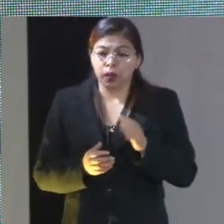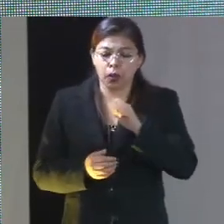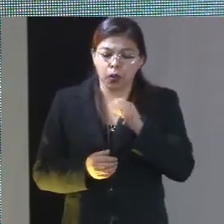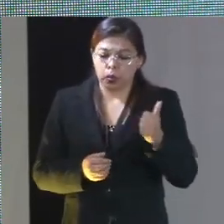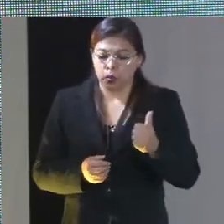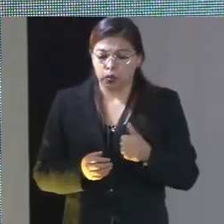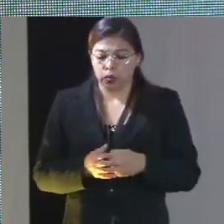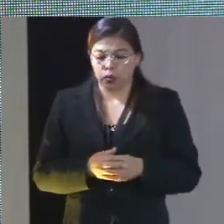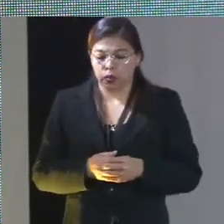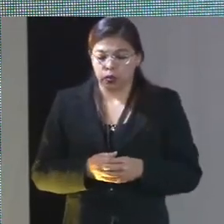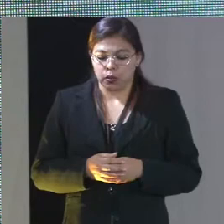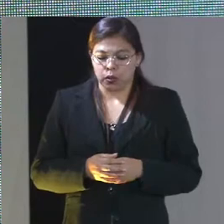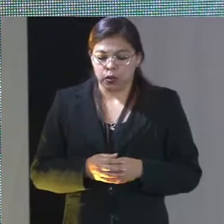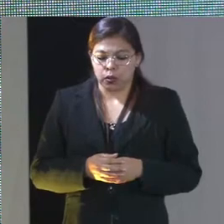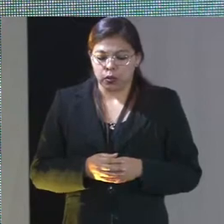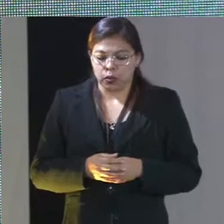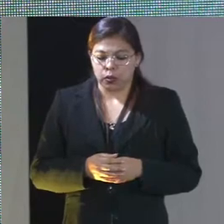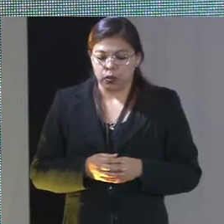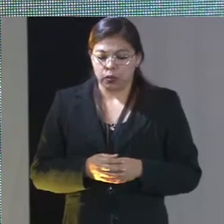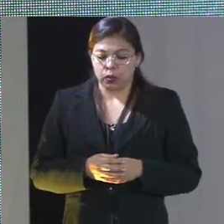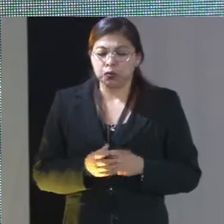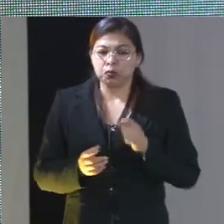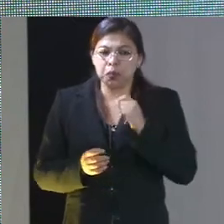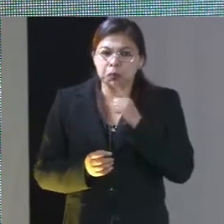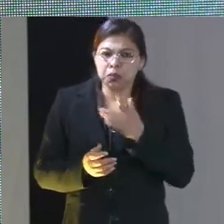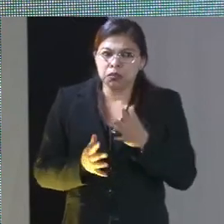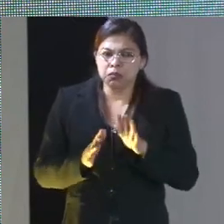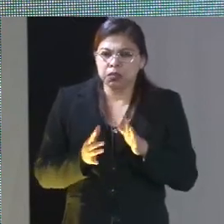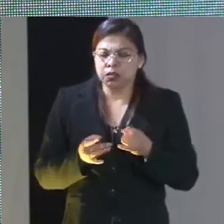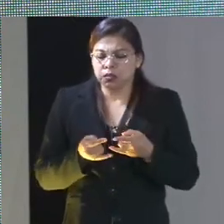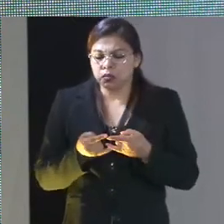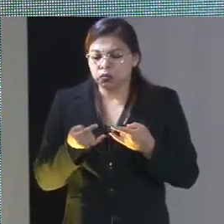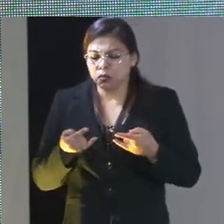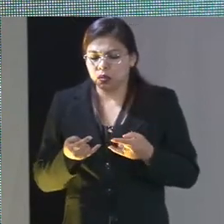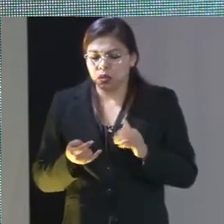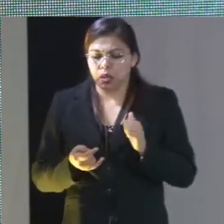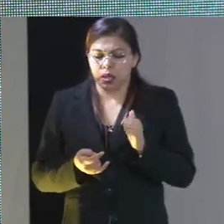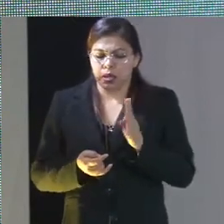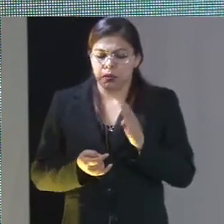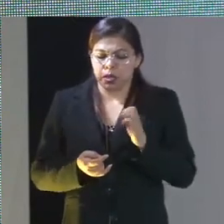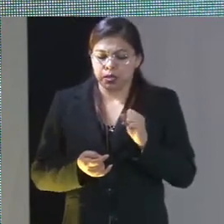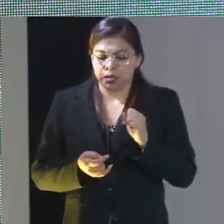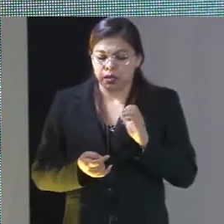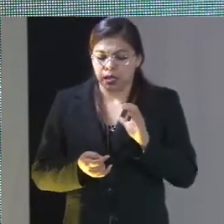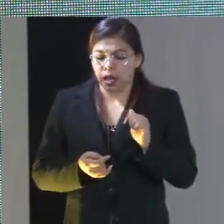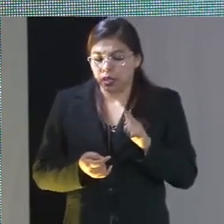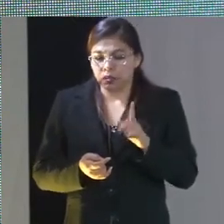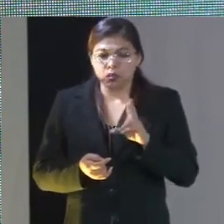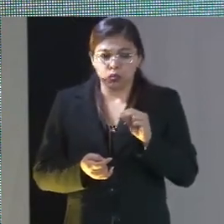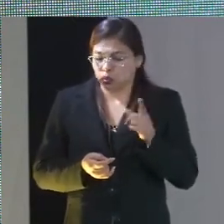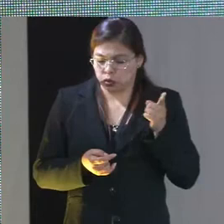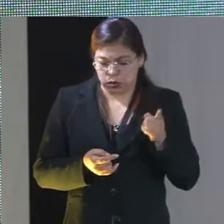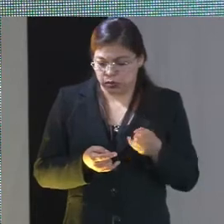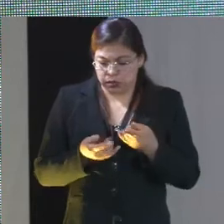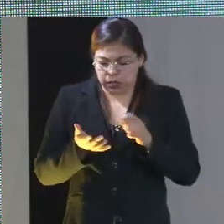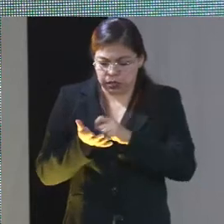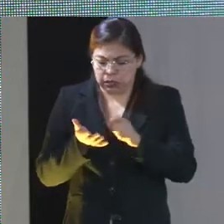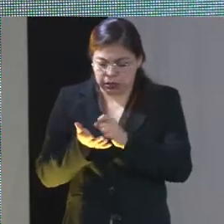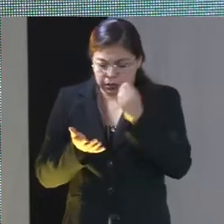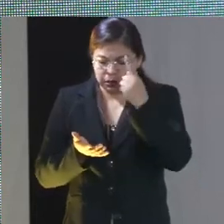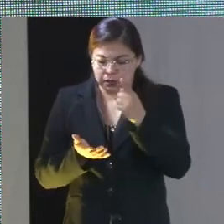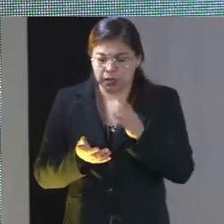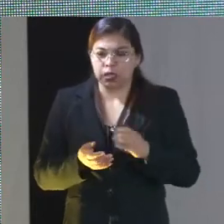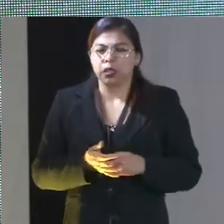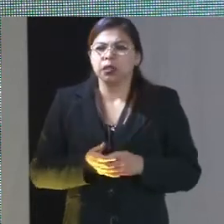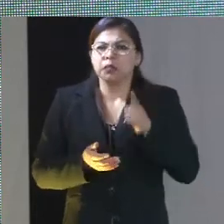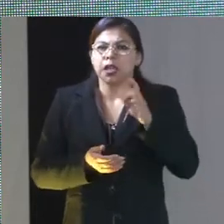Otros, como Christian Duverger, historiador mucho más solvente que Abascal, que no es historiador, nos presenta un Hernán Cortés